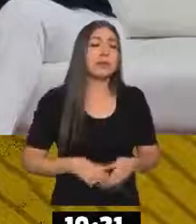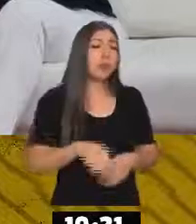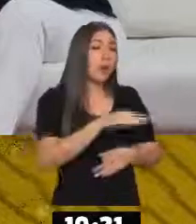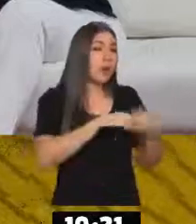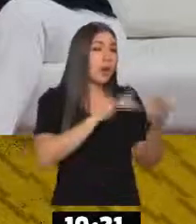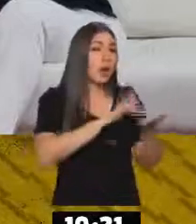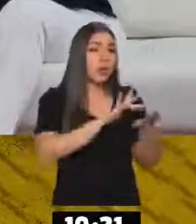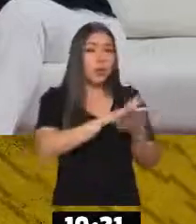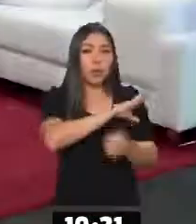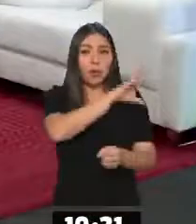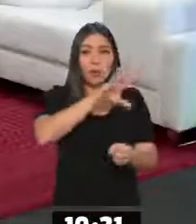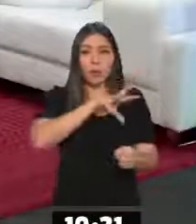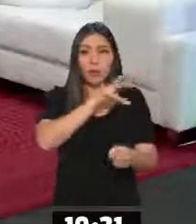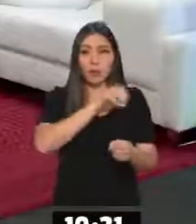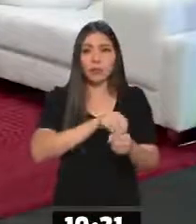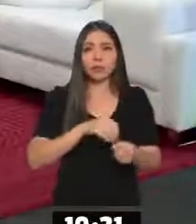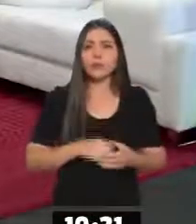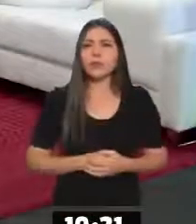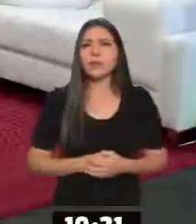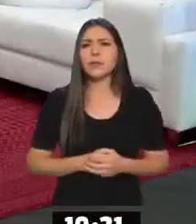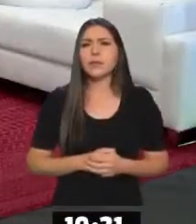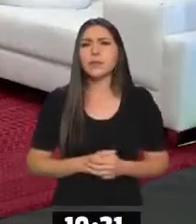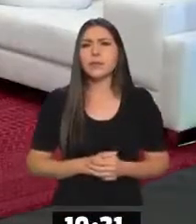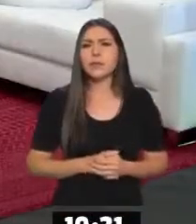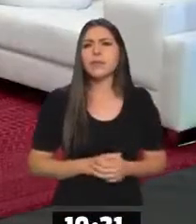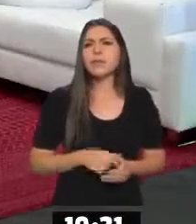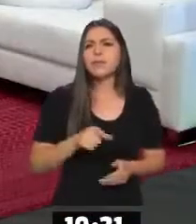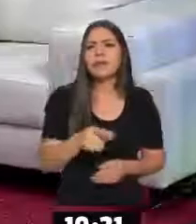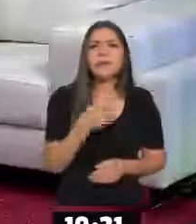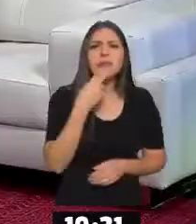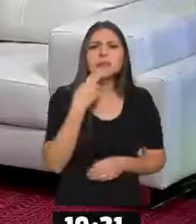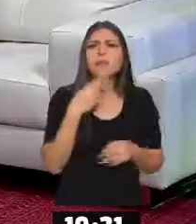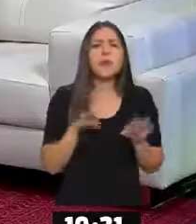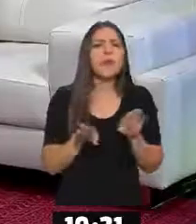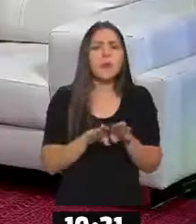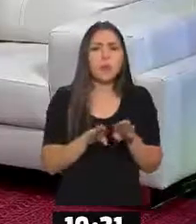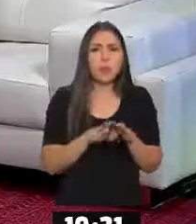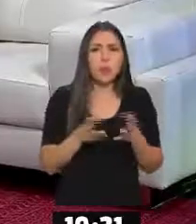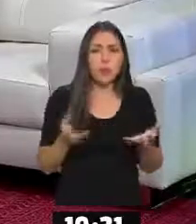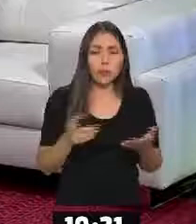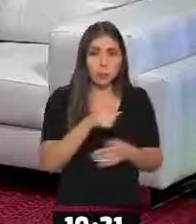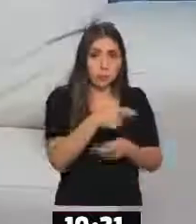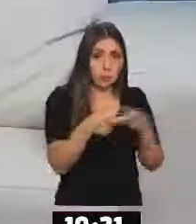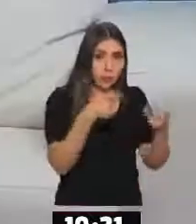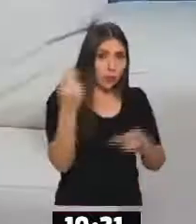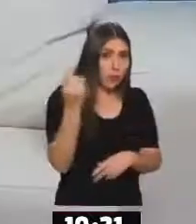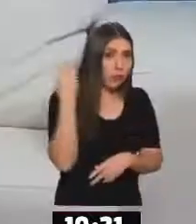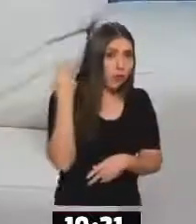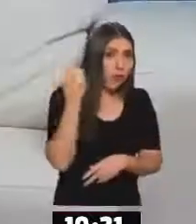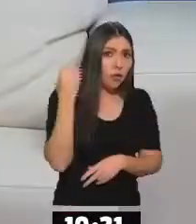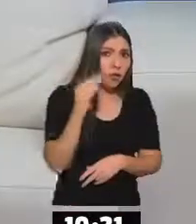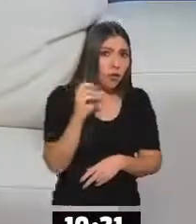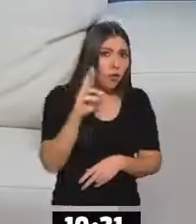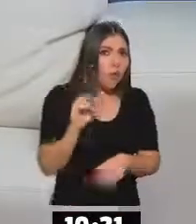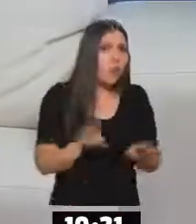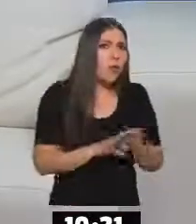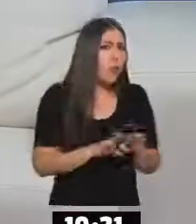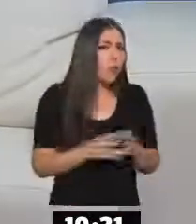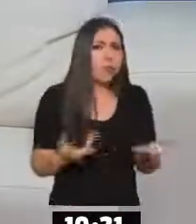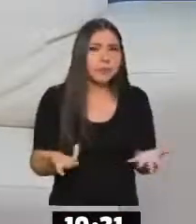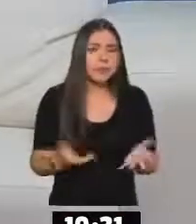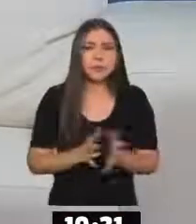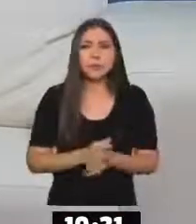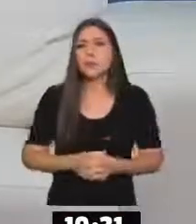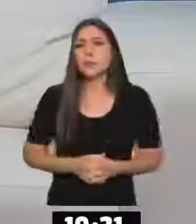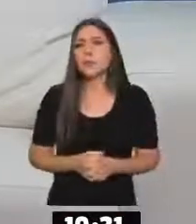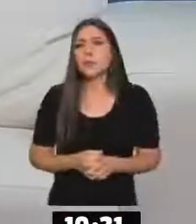Sí. Materialmente, ¿cómo funciona esto? Digamos, ¿haces los foros? Así es. Fíjate que buscamos quien nos ayude. En